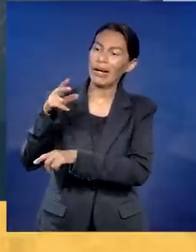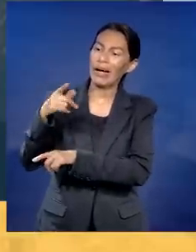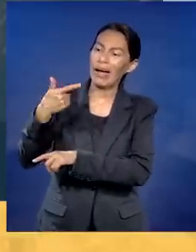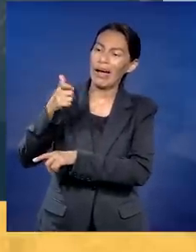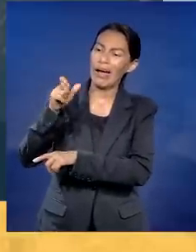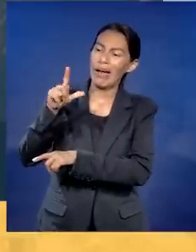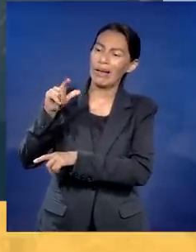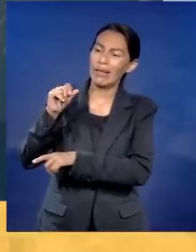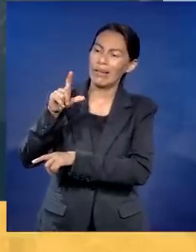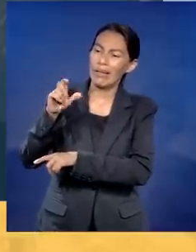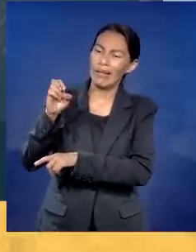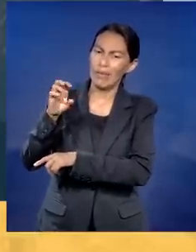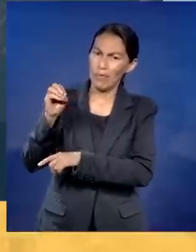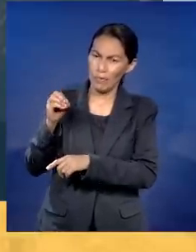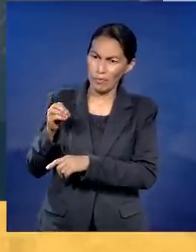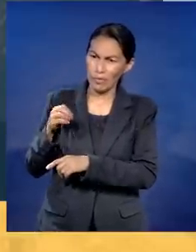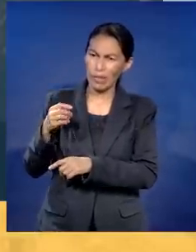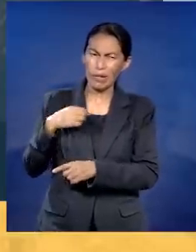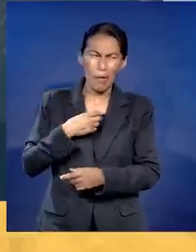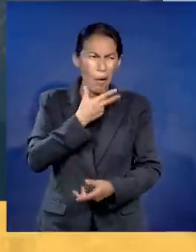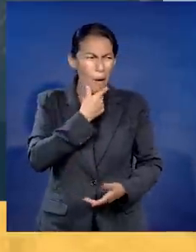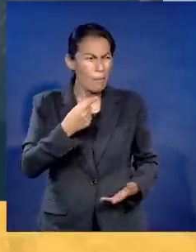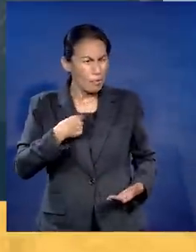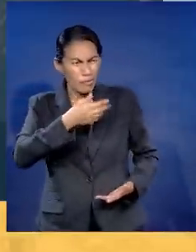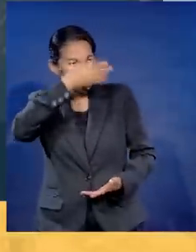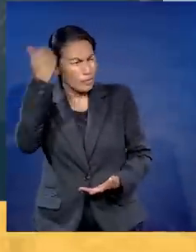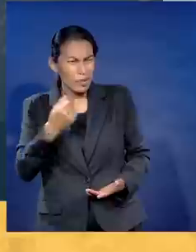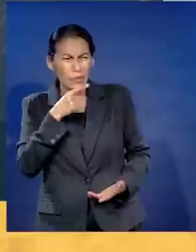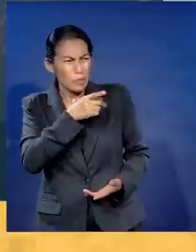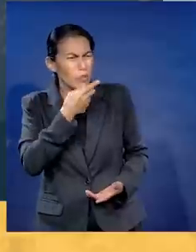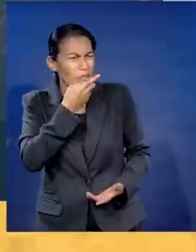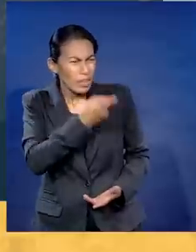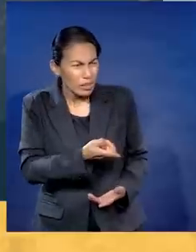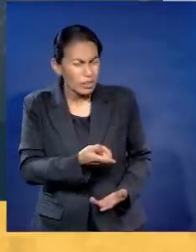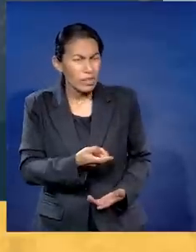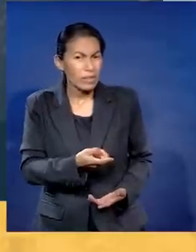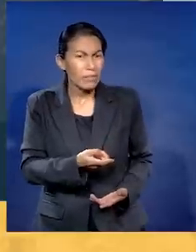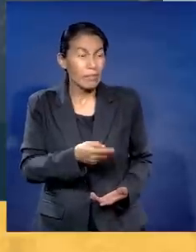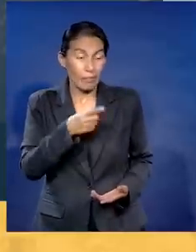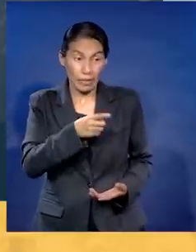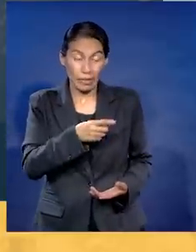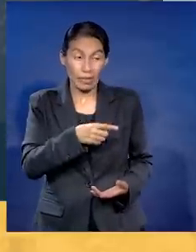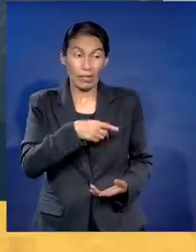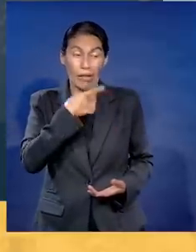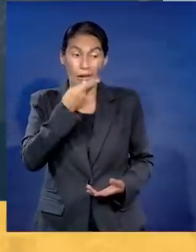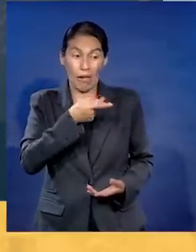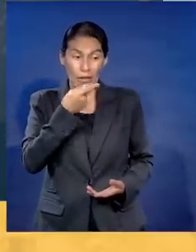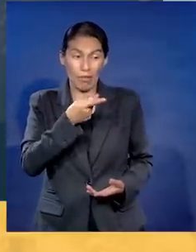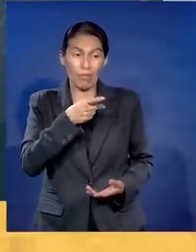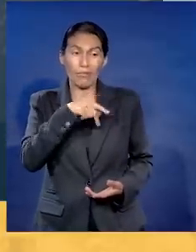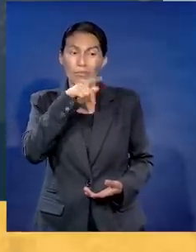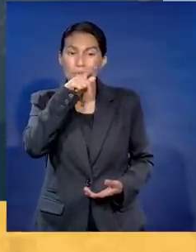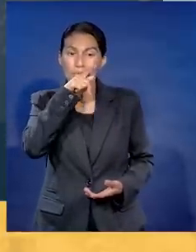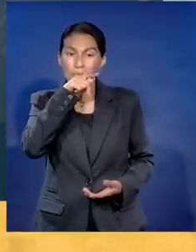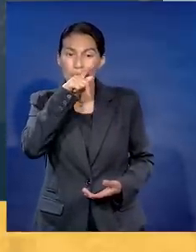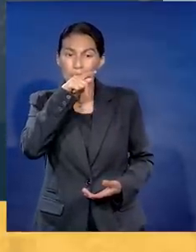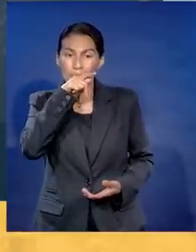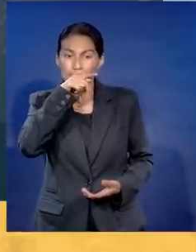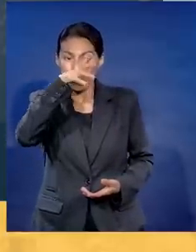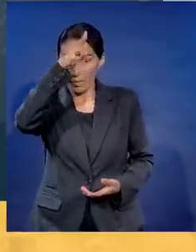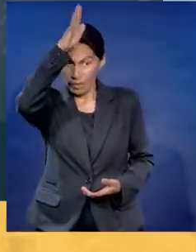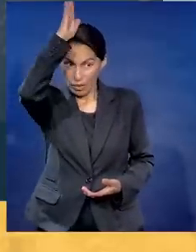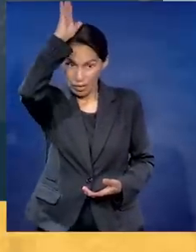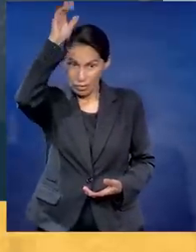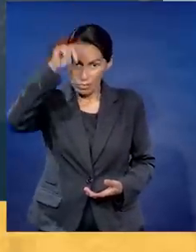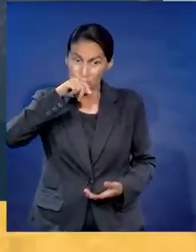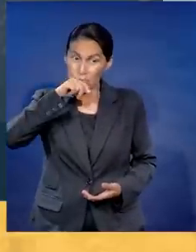con él, porque es Galileo. Y Pedro dijo, hombre, no sé lo que dices. Y enseguida, mientras él todavía hablaba, el